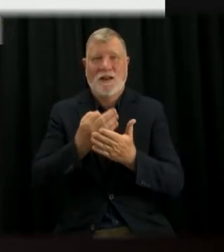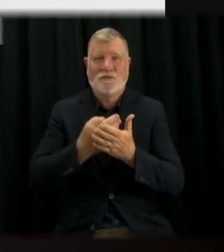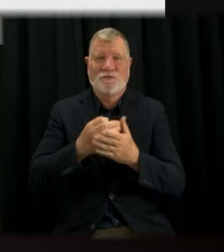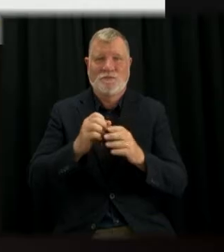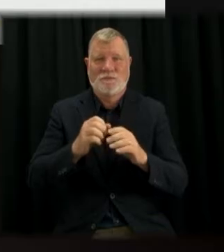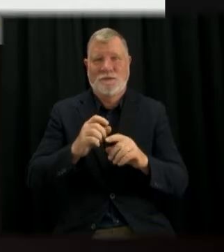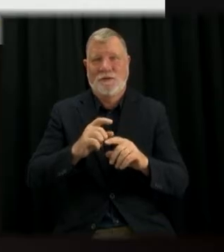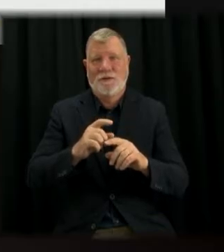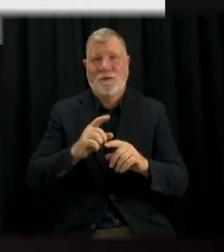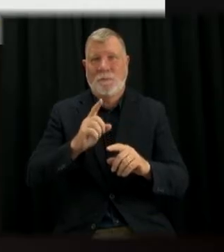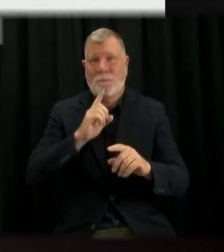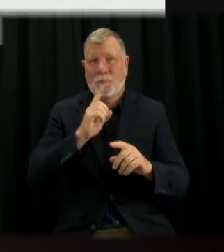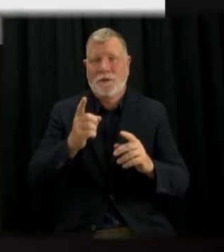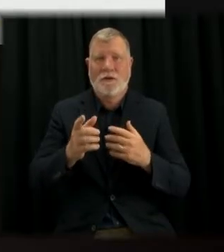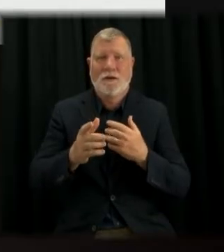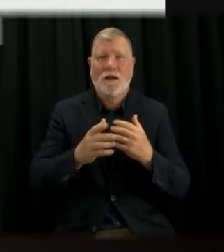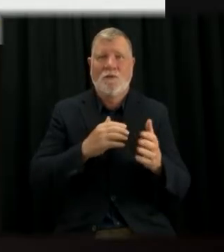próximamente.